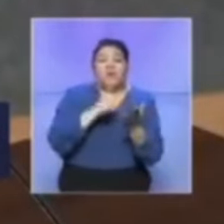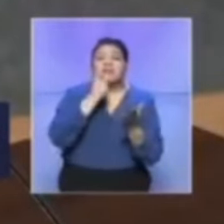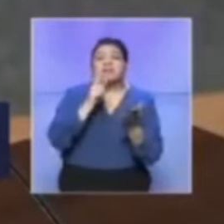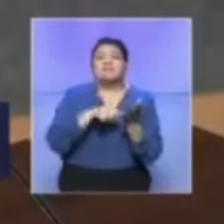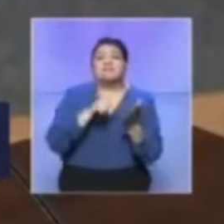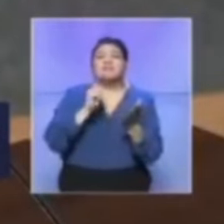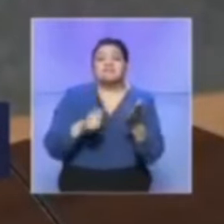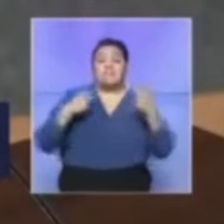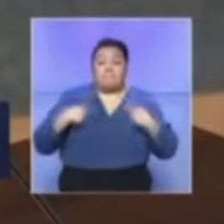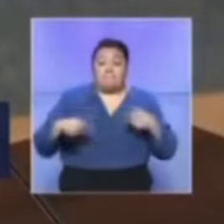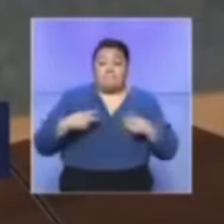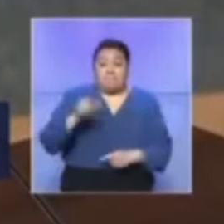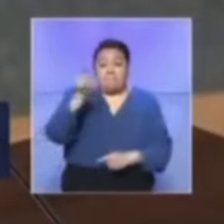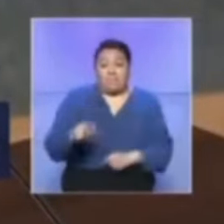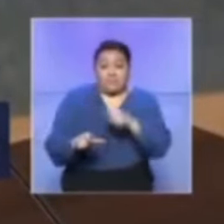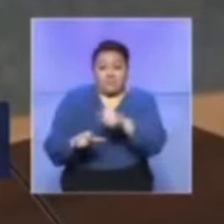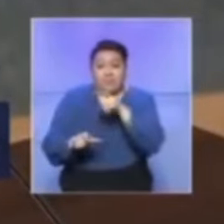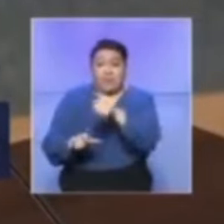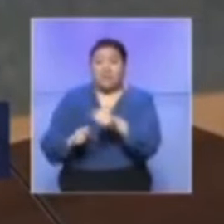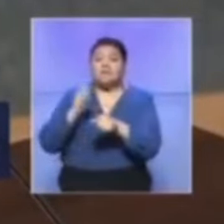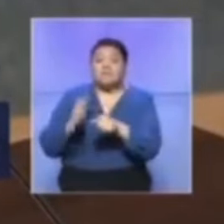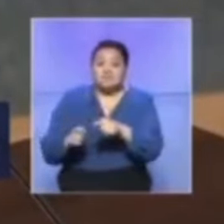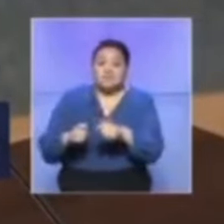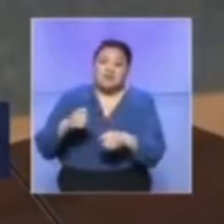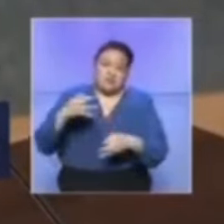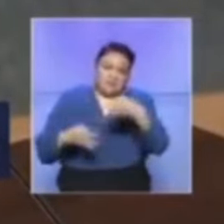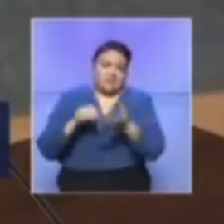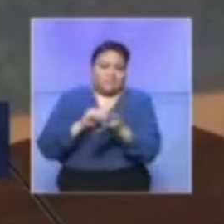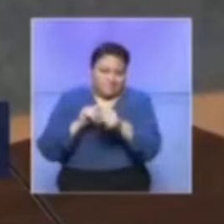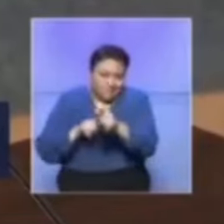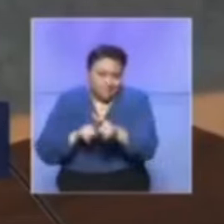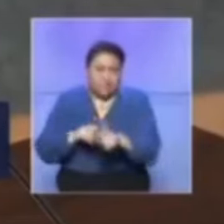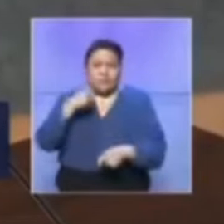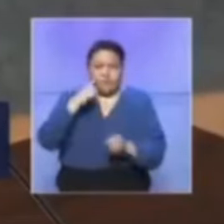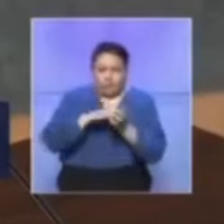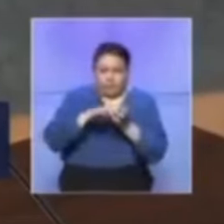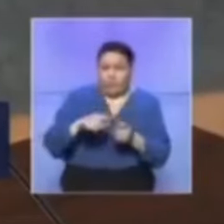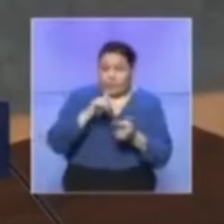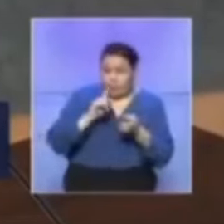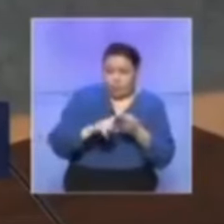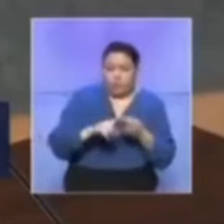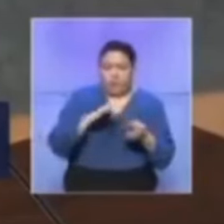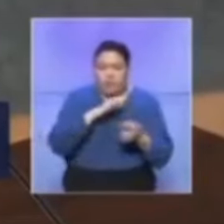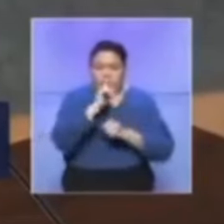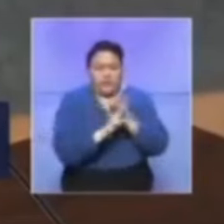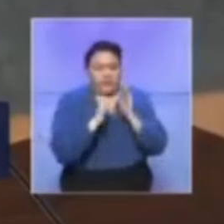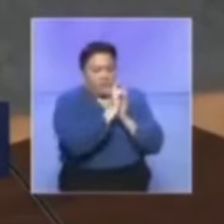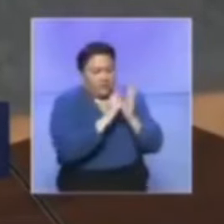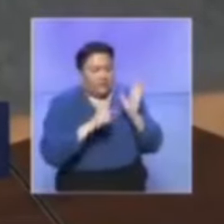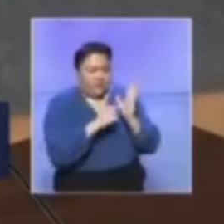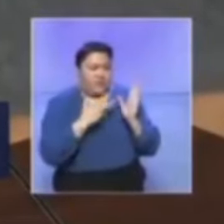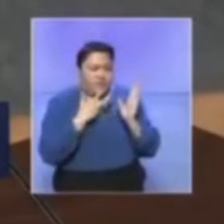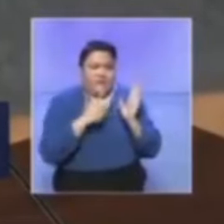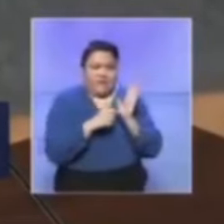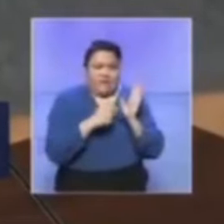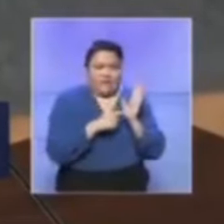cliente, que era García Cabeza de Vaca, ¿y quién más? Rodrigo Mondragón. Amigos y amigas, lo bueno de todo